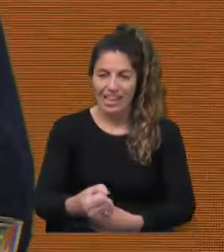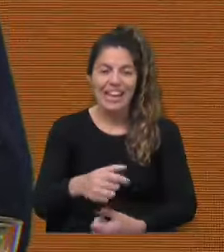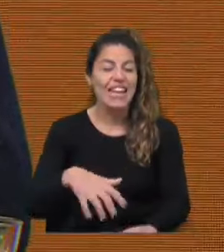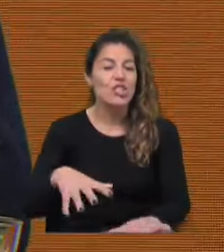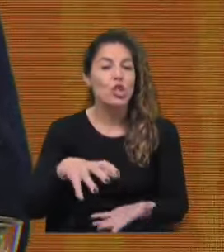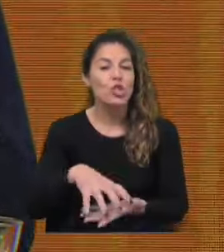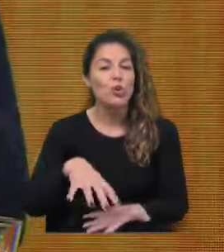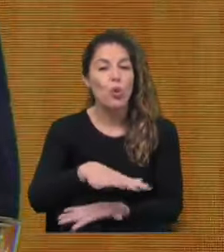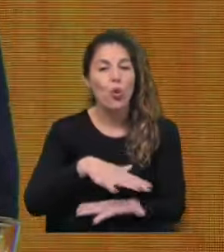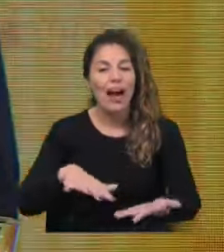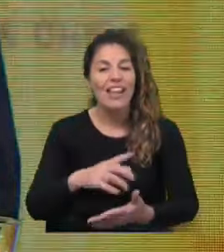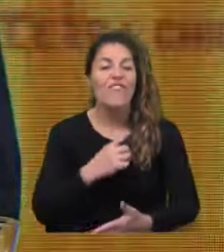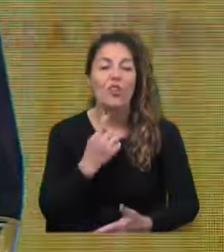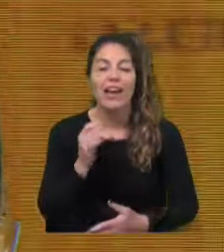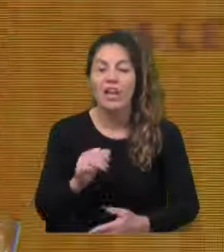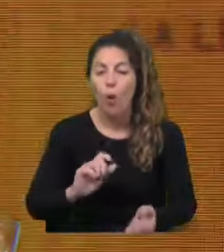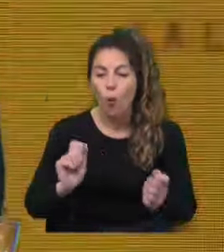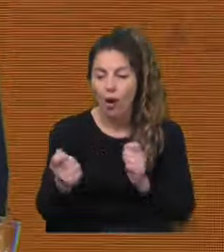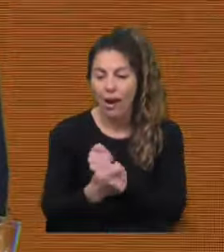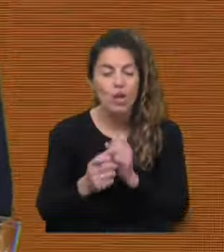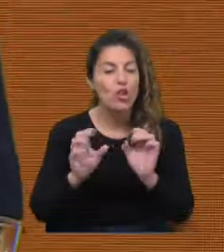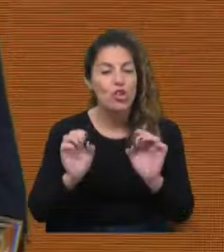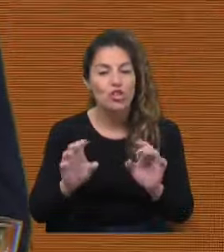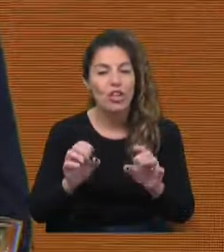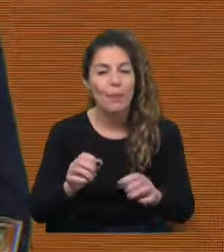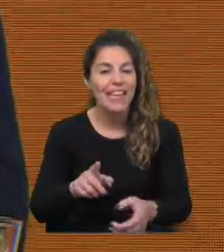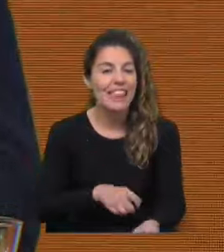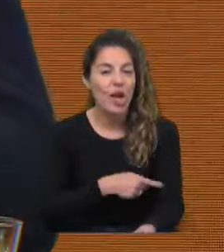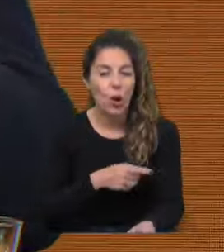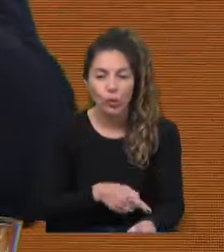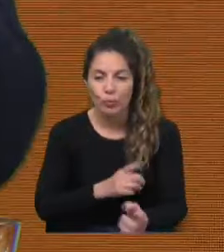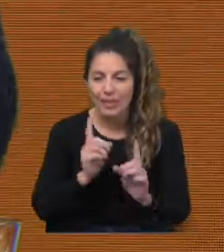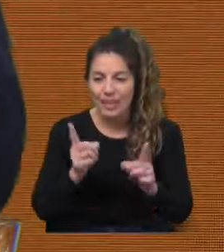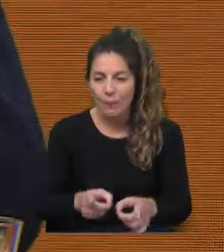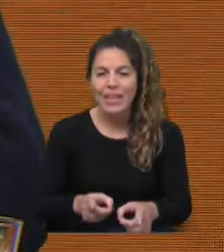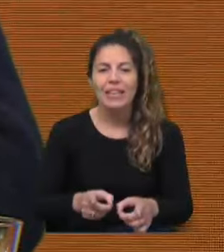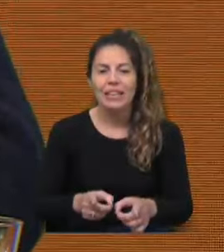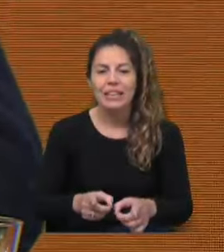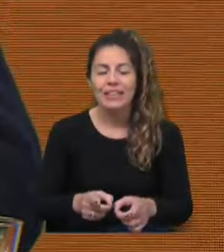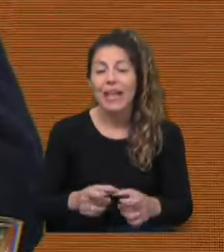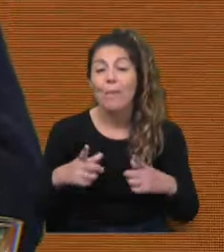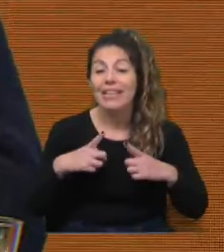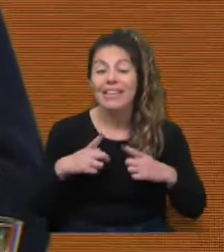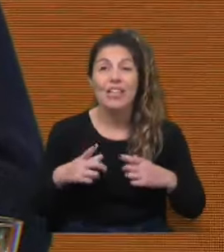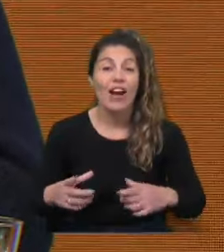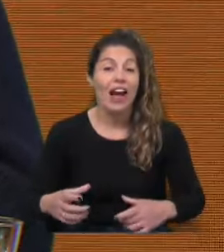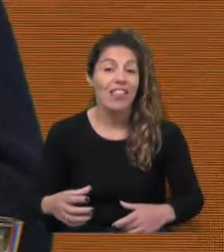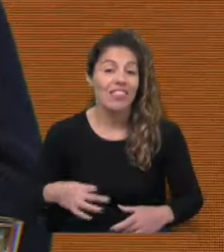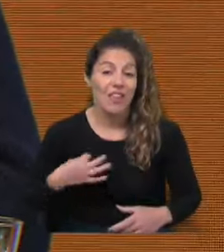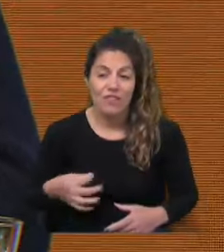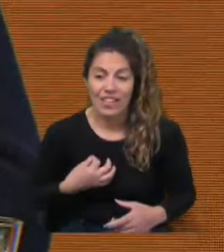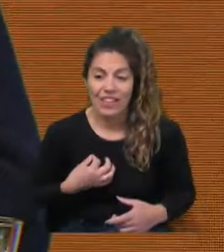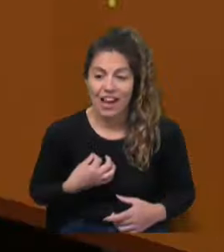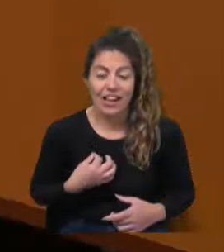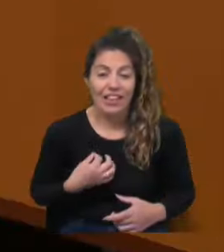sectores vulnerables haya un cambio no solo de hábitat, sino también de expectativas de vida, de perspectivas de vida.